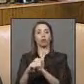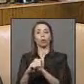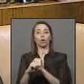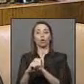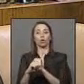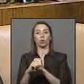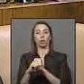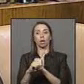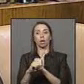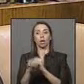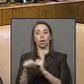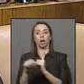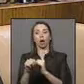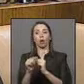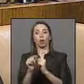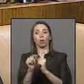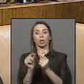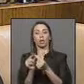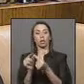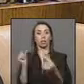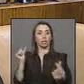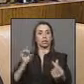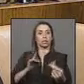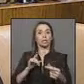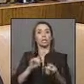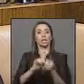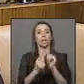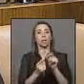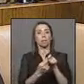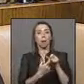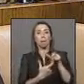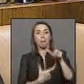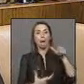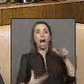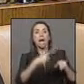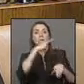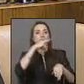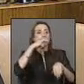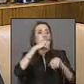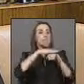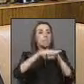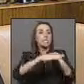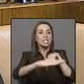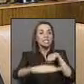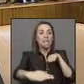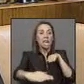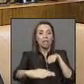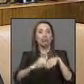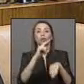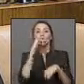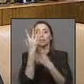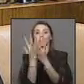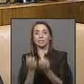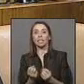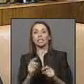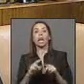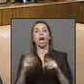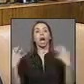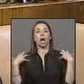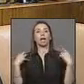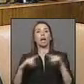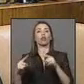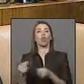desertificación y la sequía que lleva a cabo el delegado presidencial de recursos hídricos,